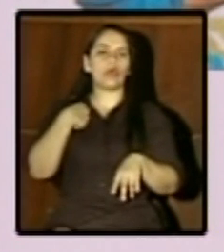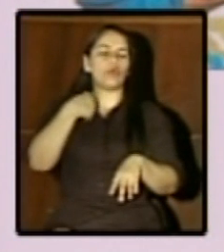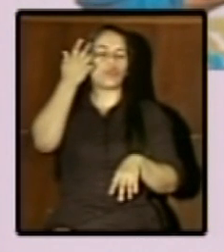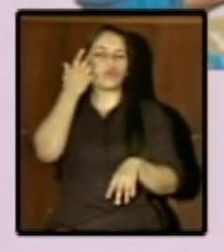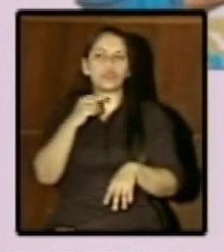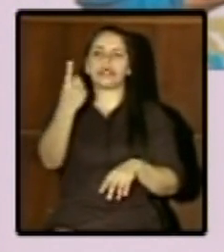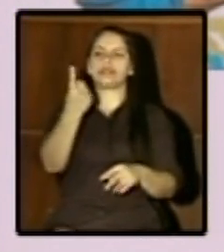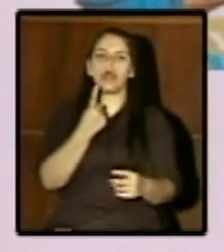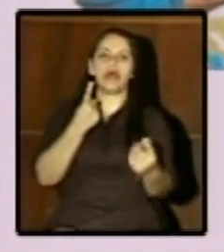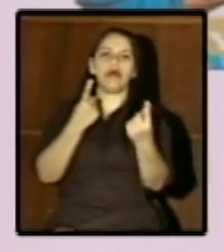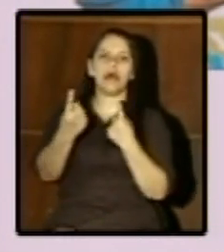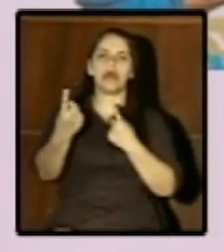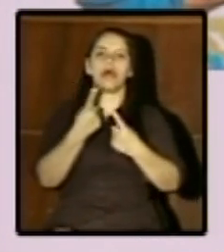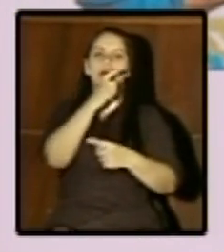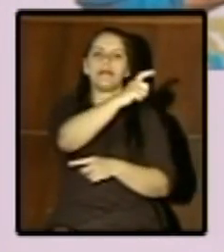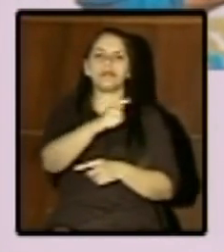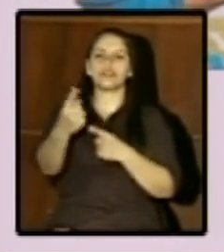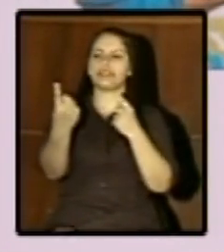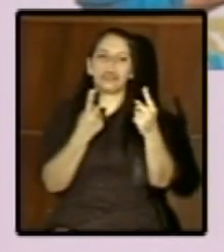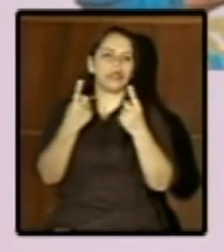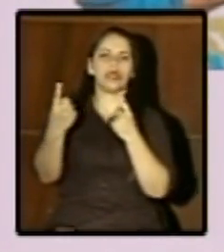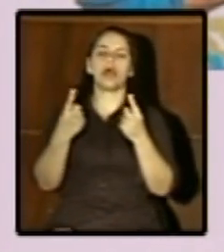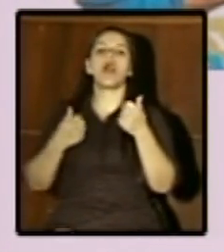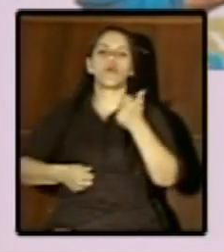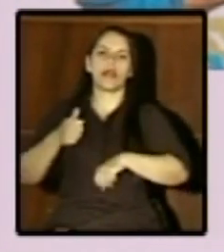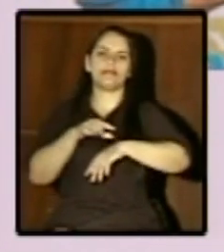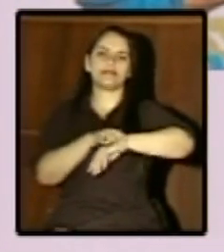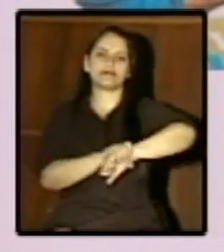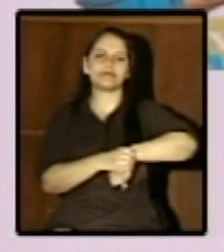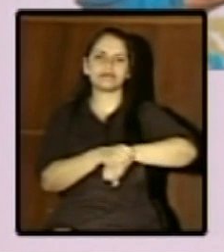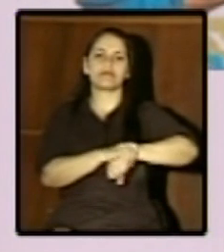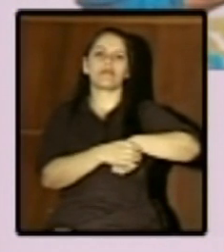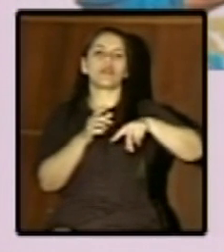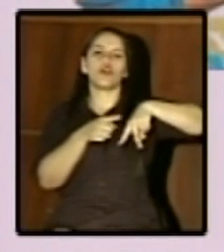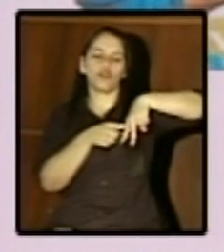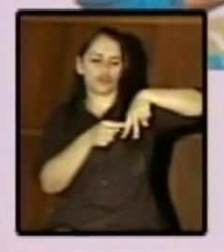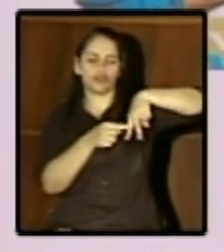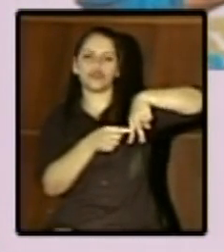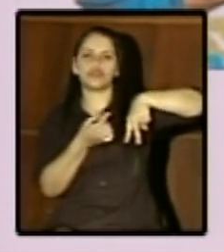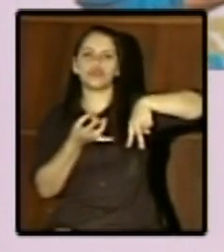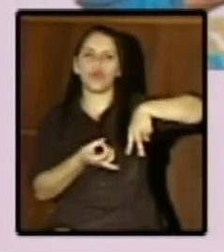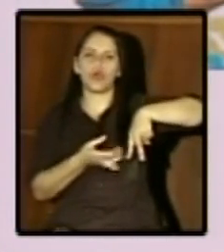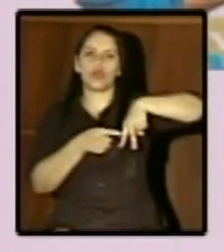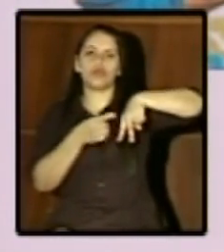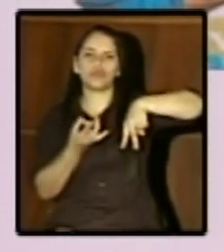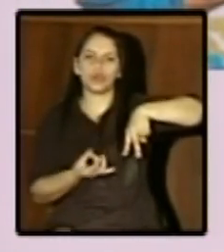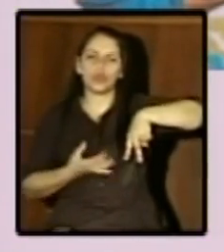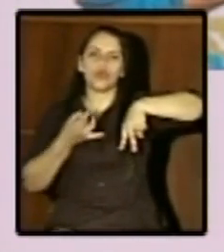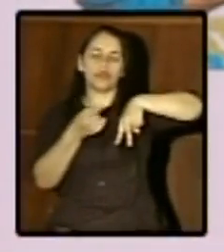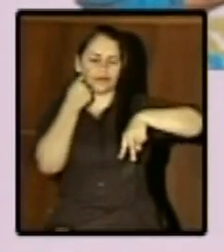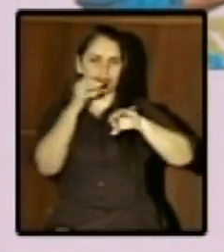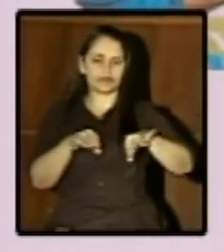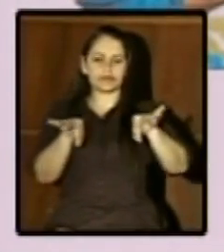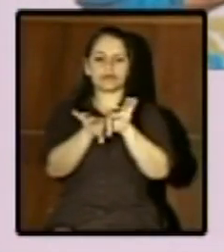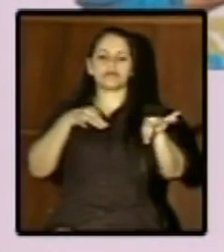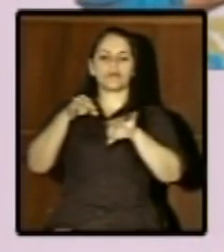todos los días en nuestra consulta vemos hombres y mujeres que llegan con dolor de rodilla. Aquí vemos un detalle muy importante. Yo no sé si